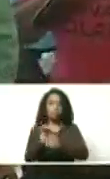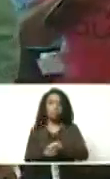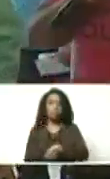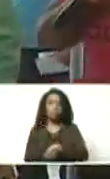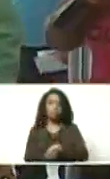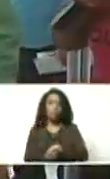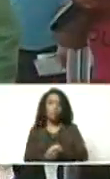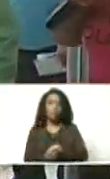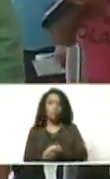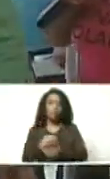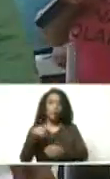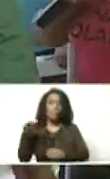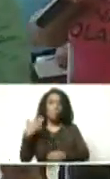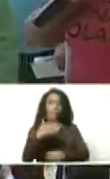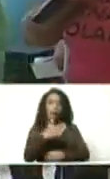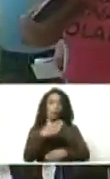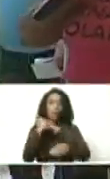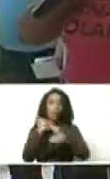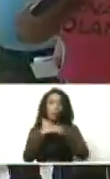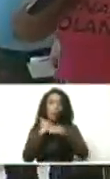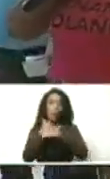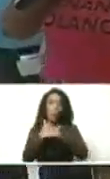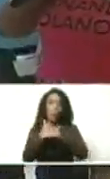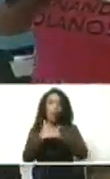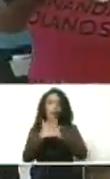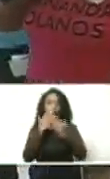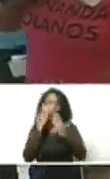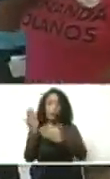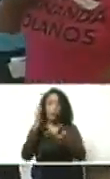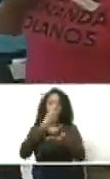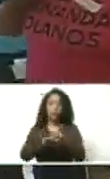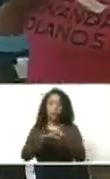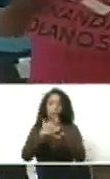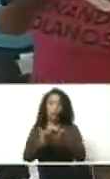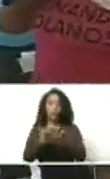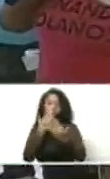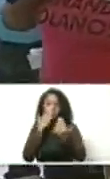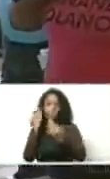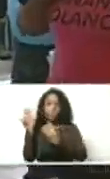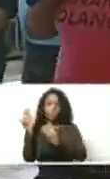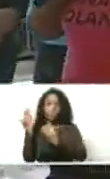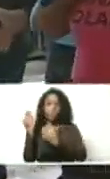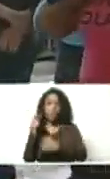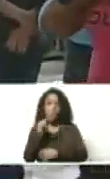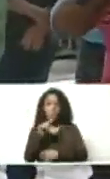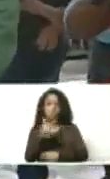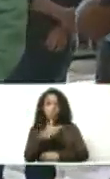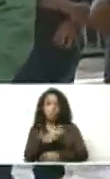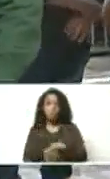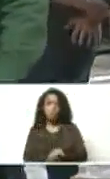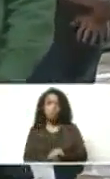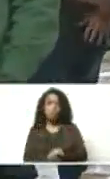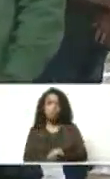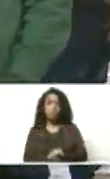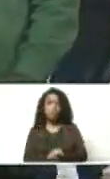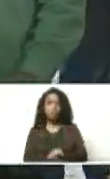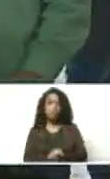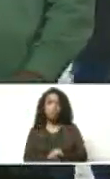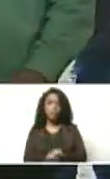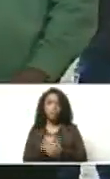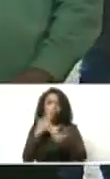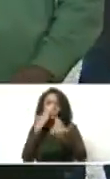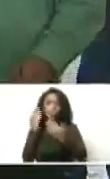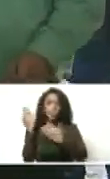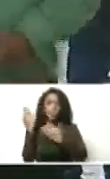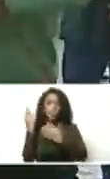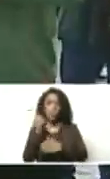La tilapia es como un parguito, ¿eh? Frito ahí. Aquí está. Bien sabroso, Silita. ¿Qué te parece? Al ajillo, presidente. Esto al